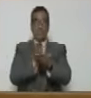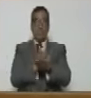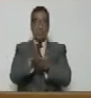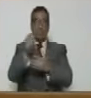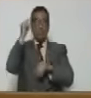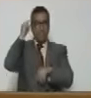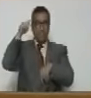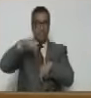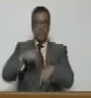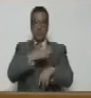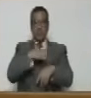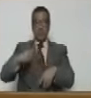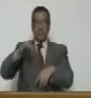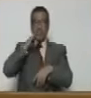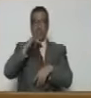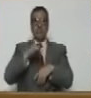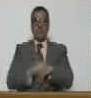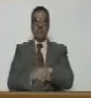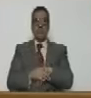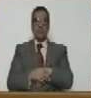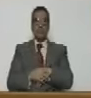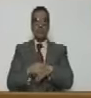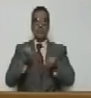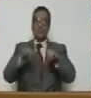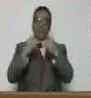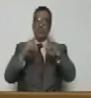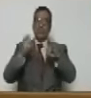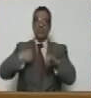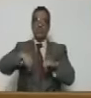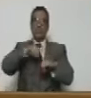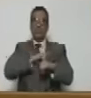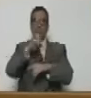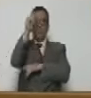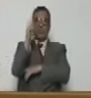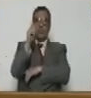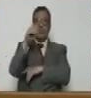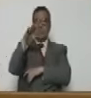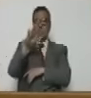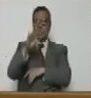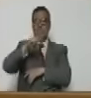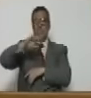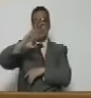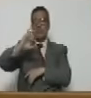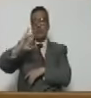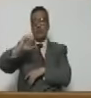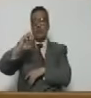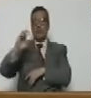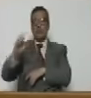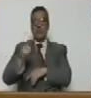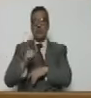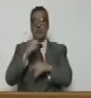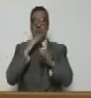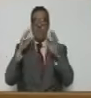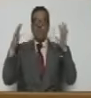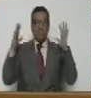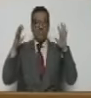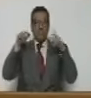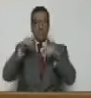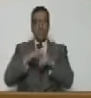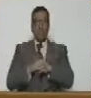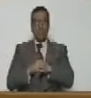orden del día, queremos informar del cumpleaños de nuestro querido diputado Francisco García Valero. Pido un aplauso para